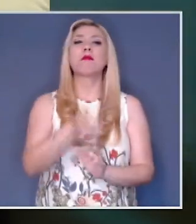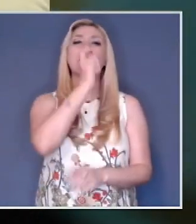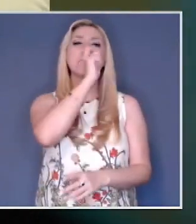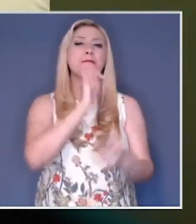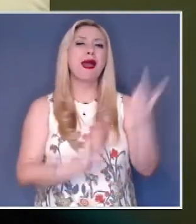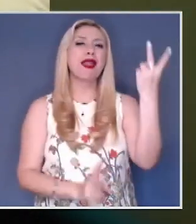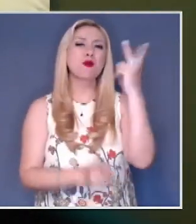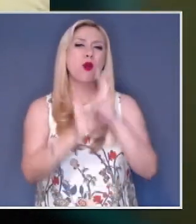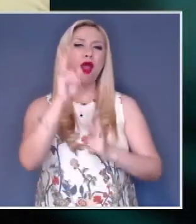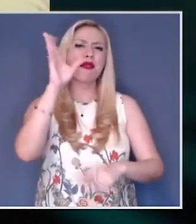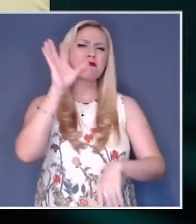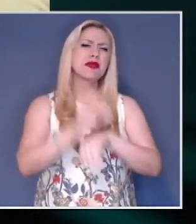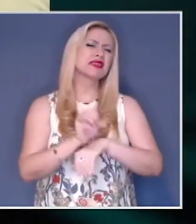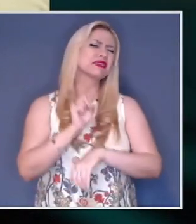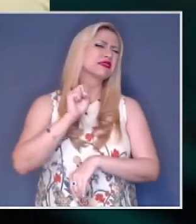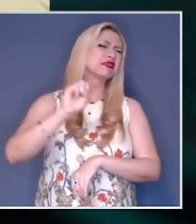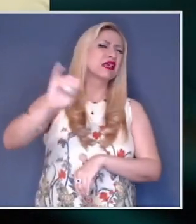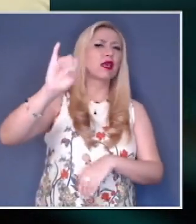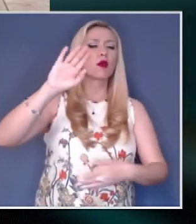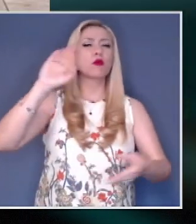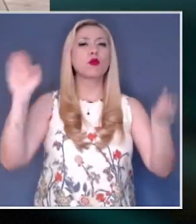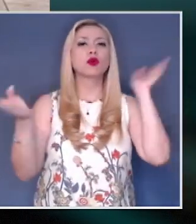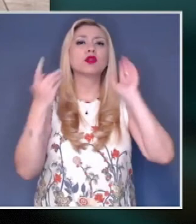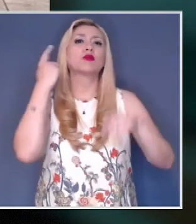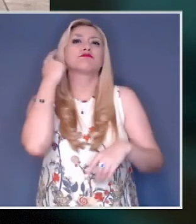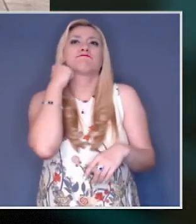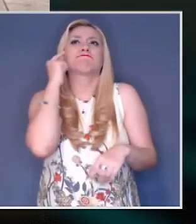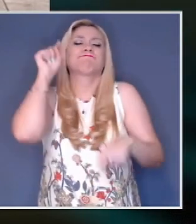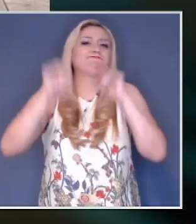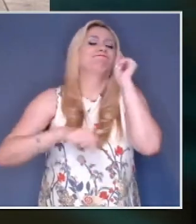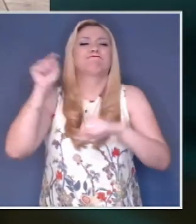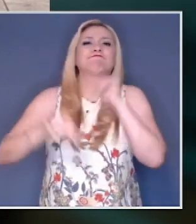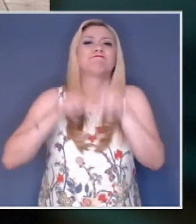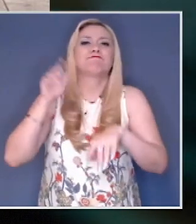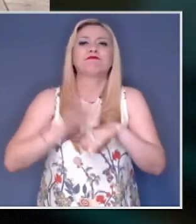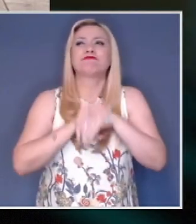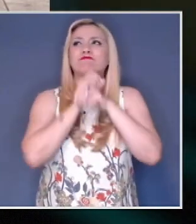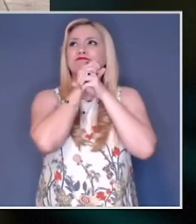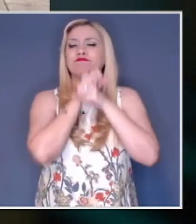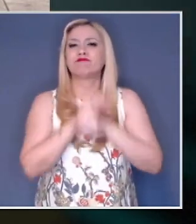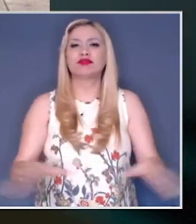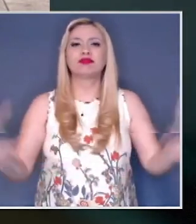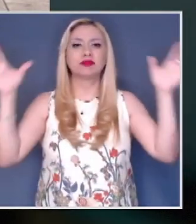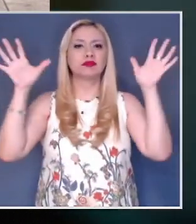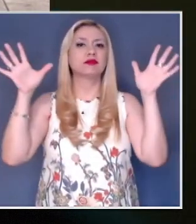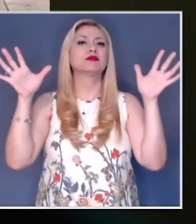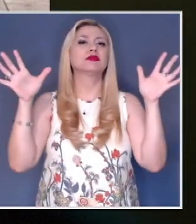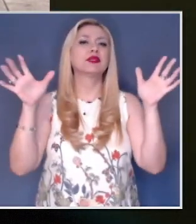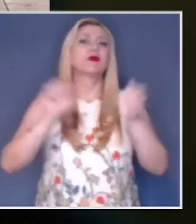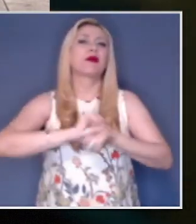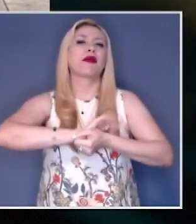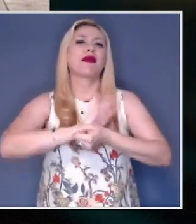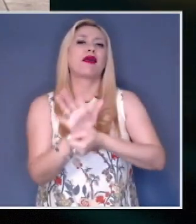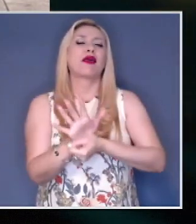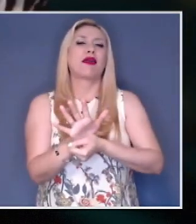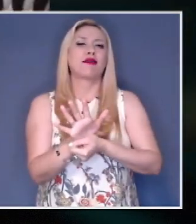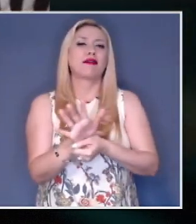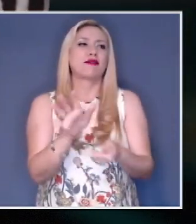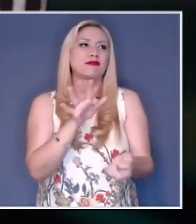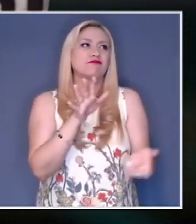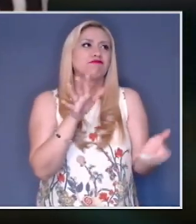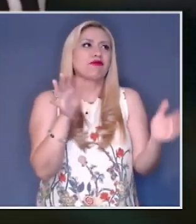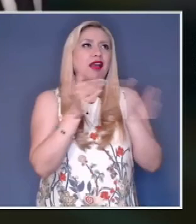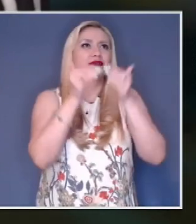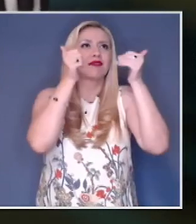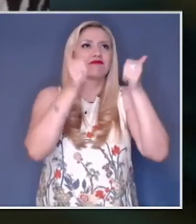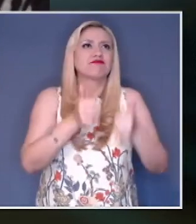del mundo aceleró su consumo en varios países, sobre todo a raíz de la pandemia por COVID-19. También se destacó